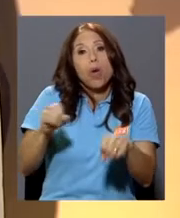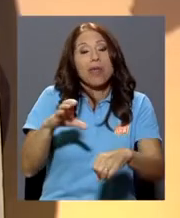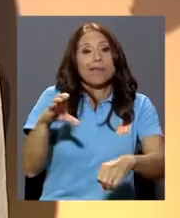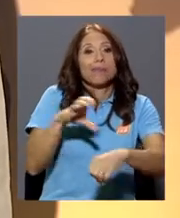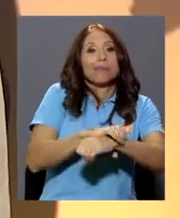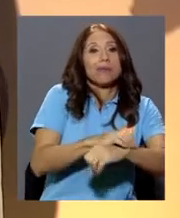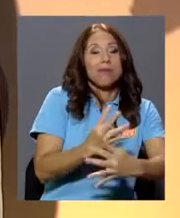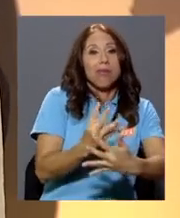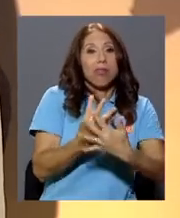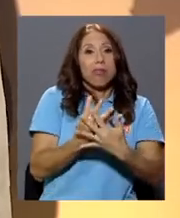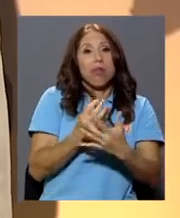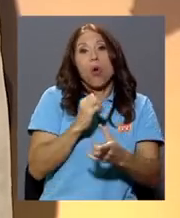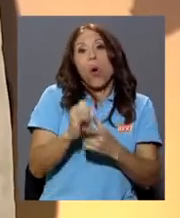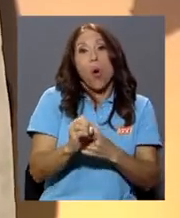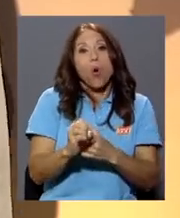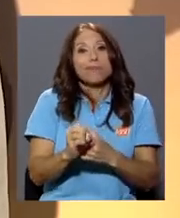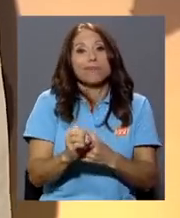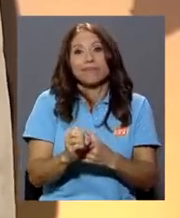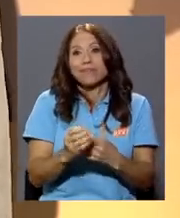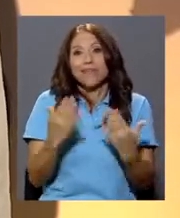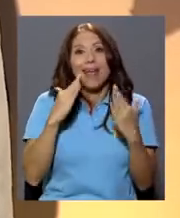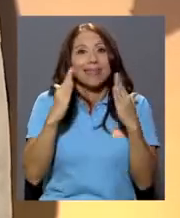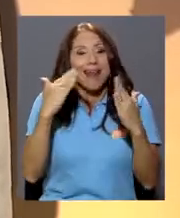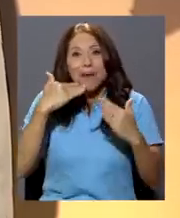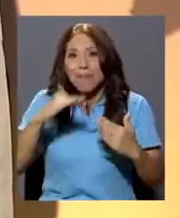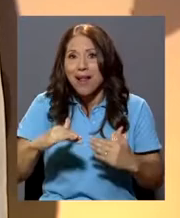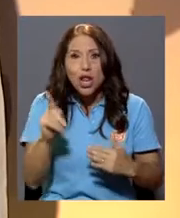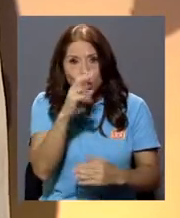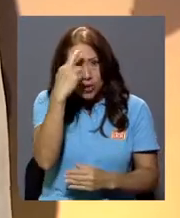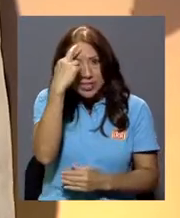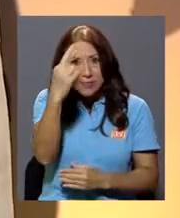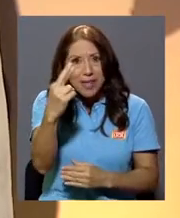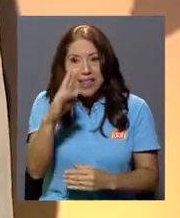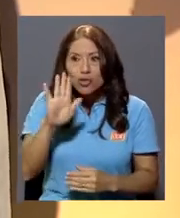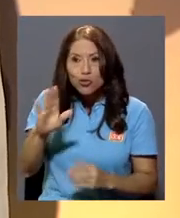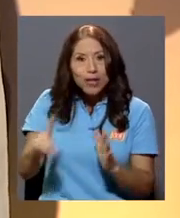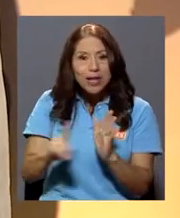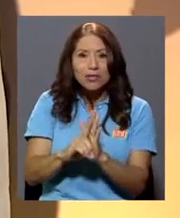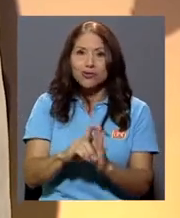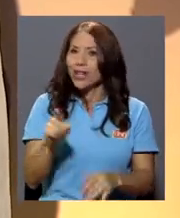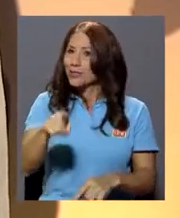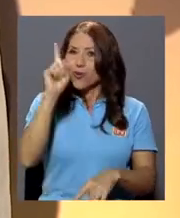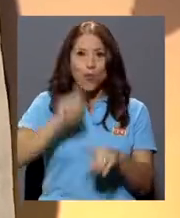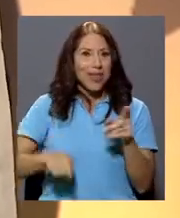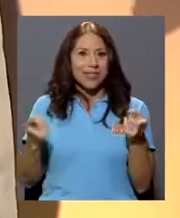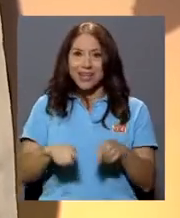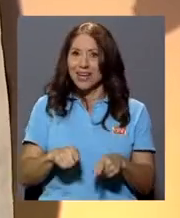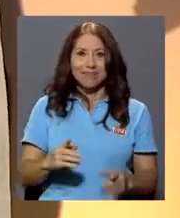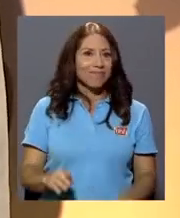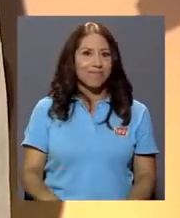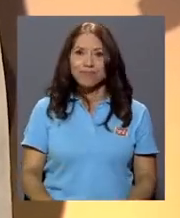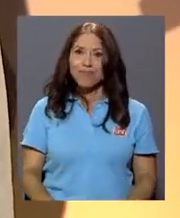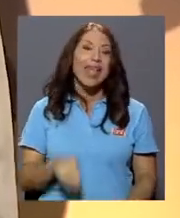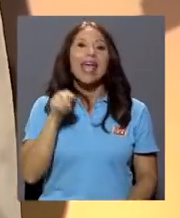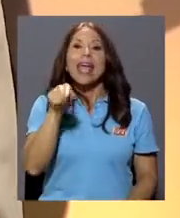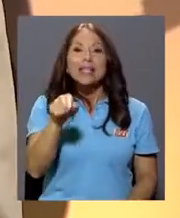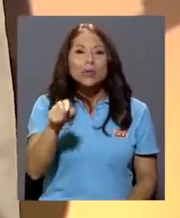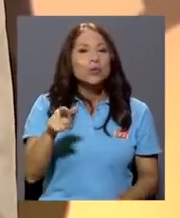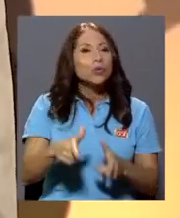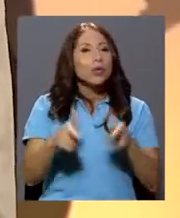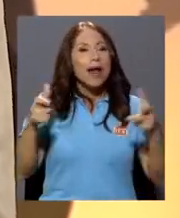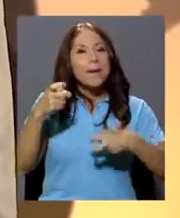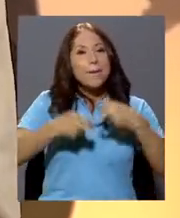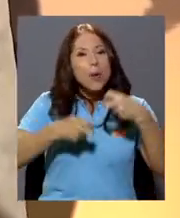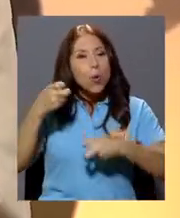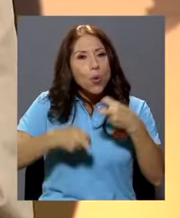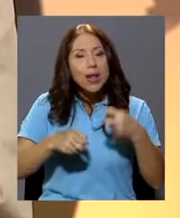tratarla como sin respetarle sus garantías y derechos fundamentales. Eso no puede ser. Eso de alguna forma es un gran problema